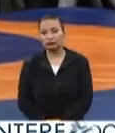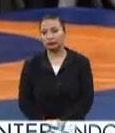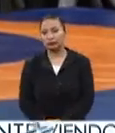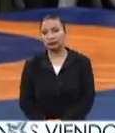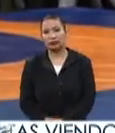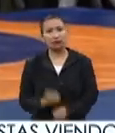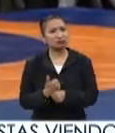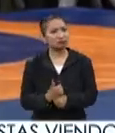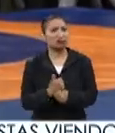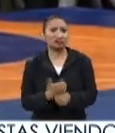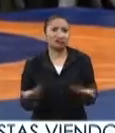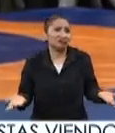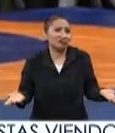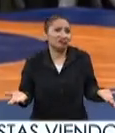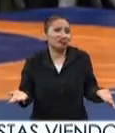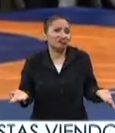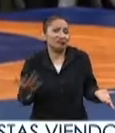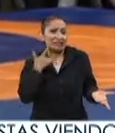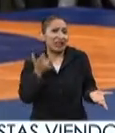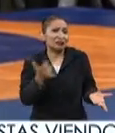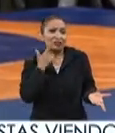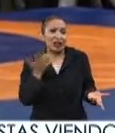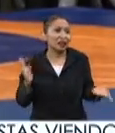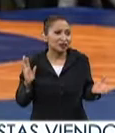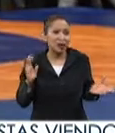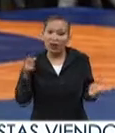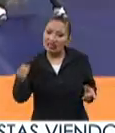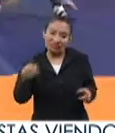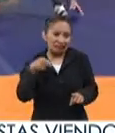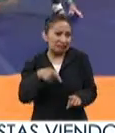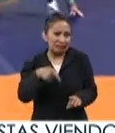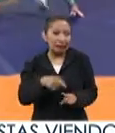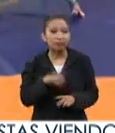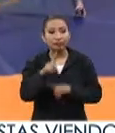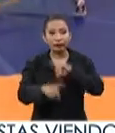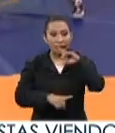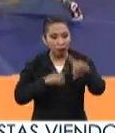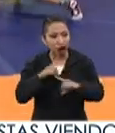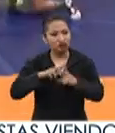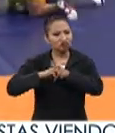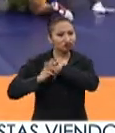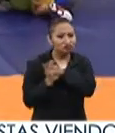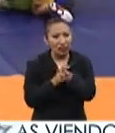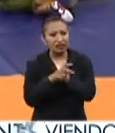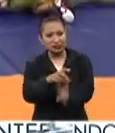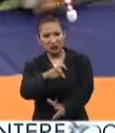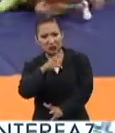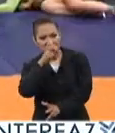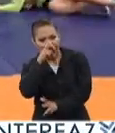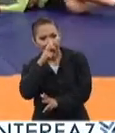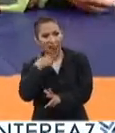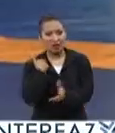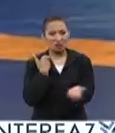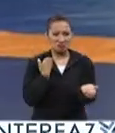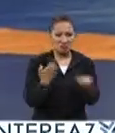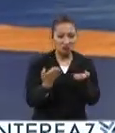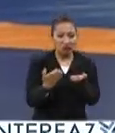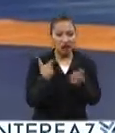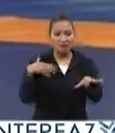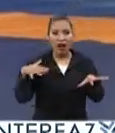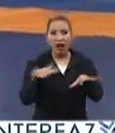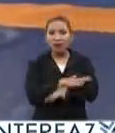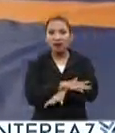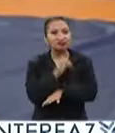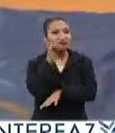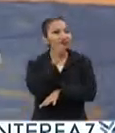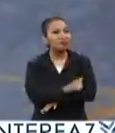un sacrificio, es el esfuerzo y estar ahí. El deporte, la lucha, la exigencia de los entrenamientos cambiaron